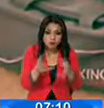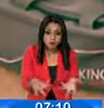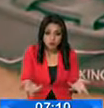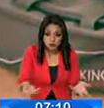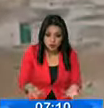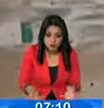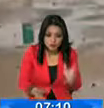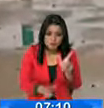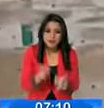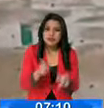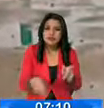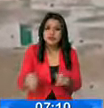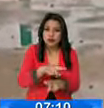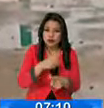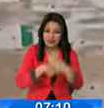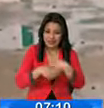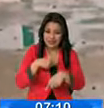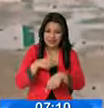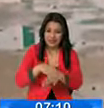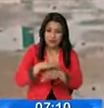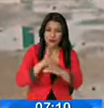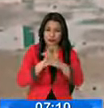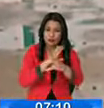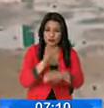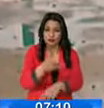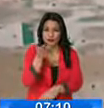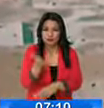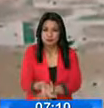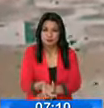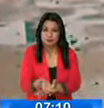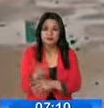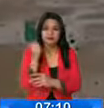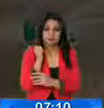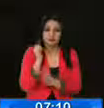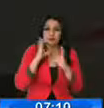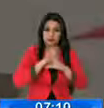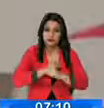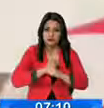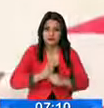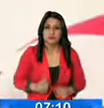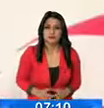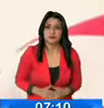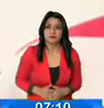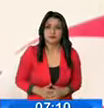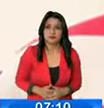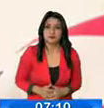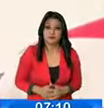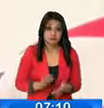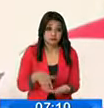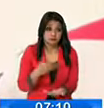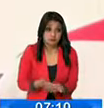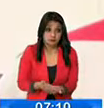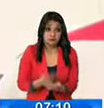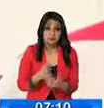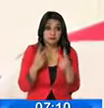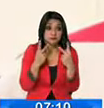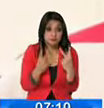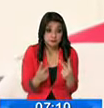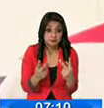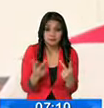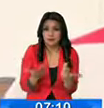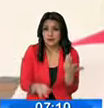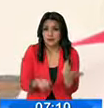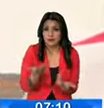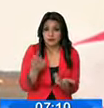pertenencias de quienes resultaron heridos la noche del percance. Y ahora andamos por aquí porque venimos a ver que nos